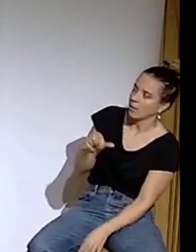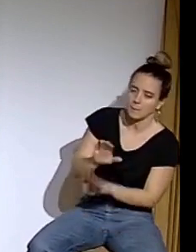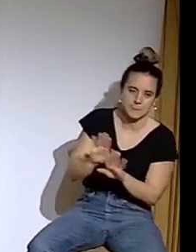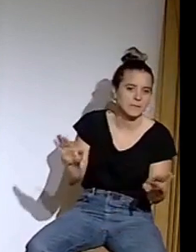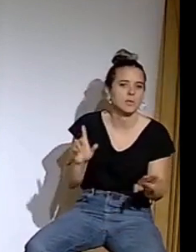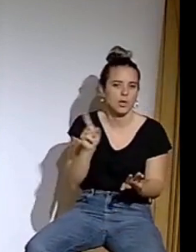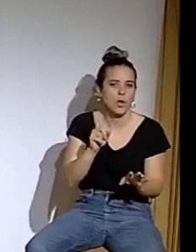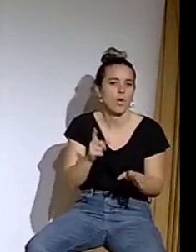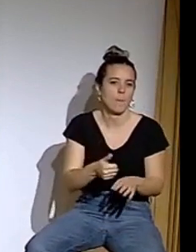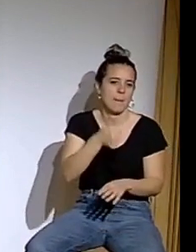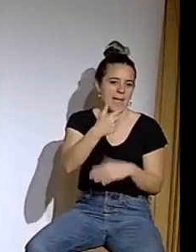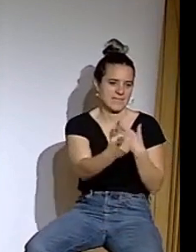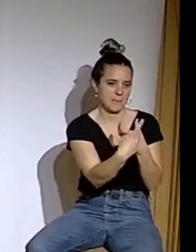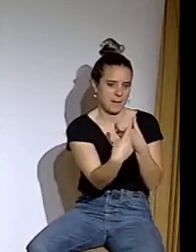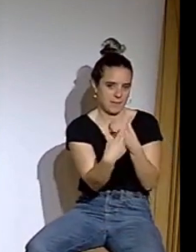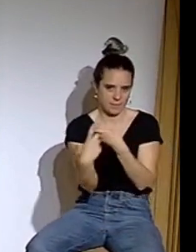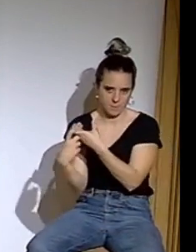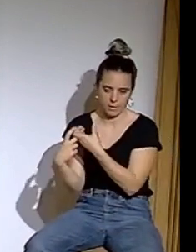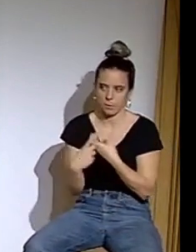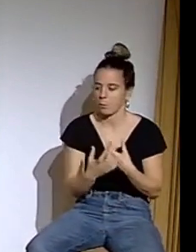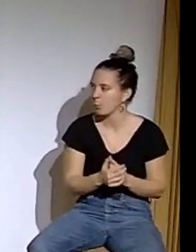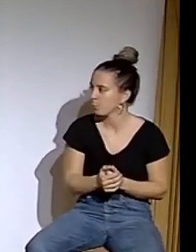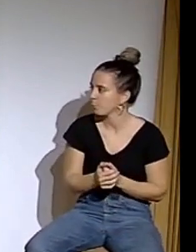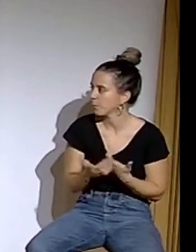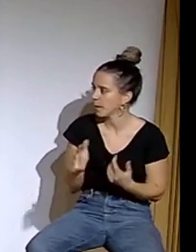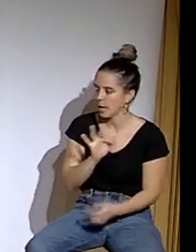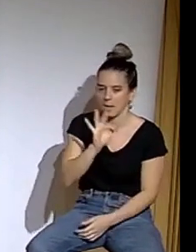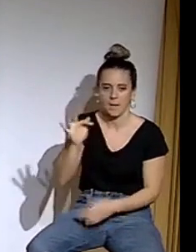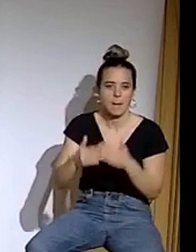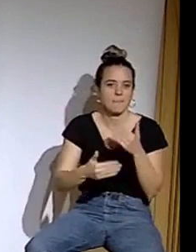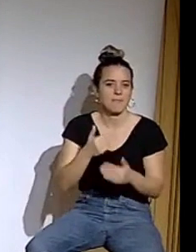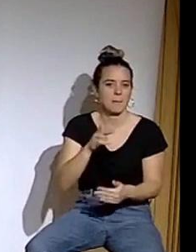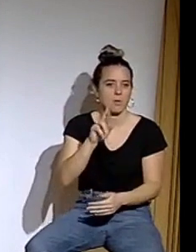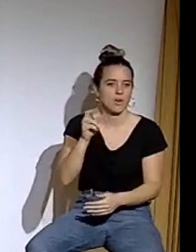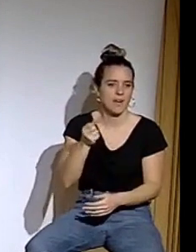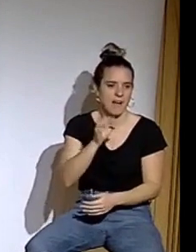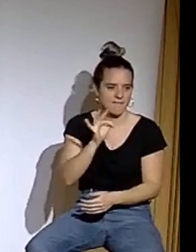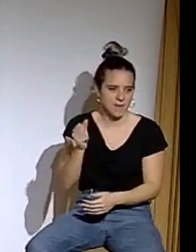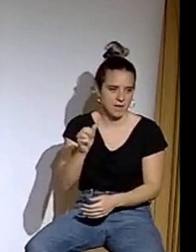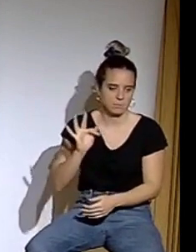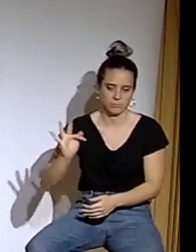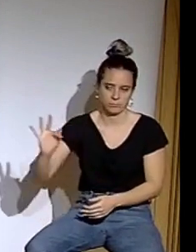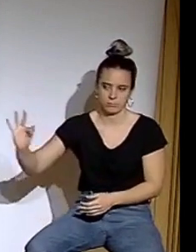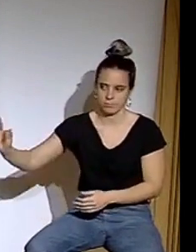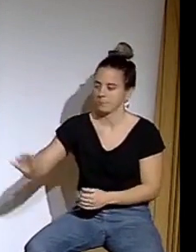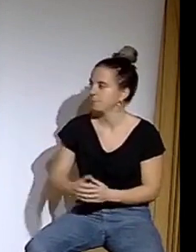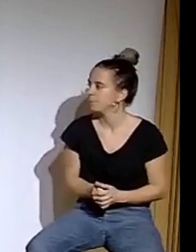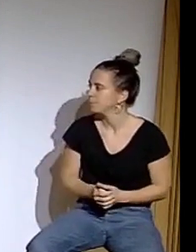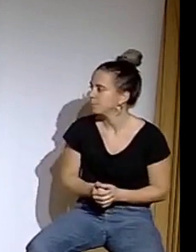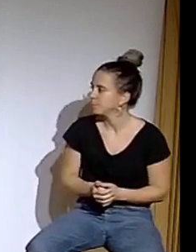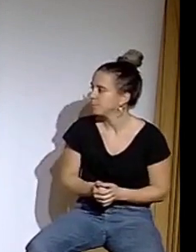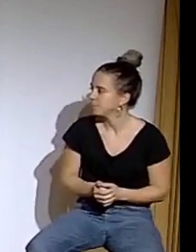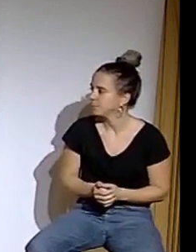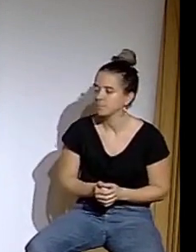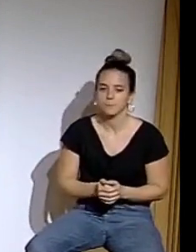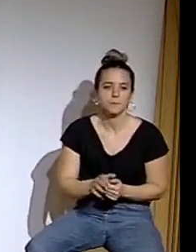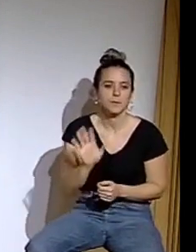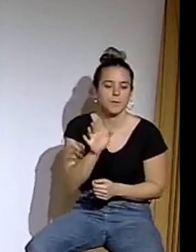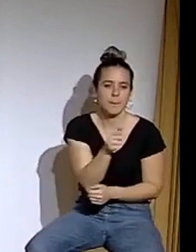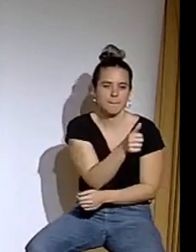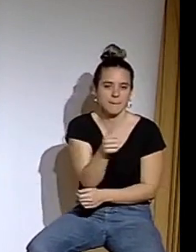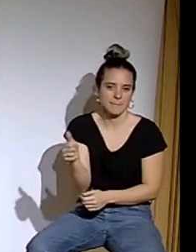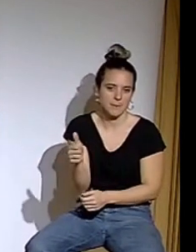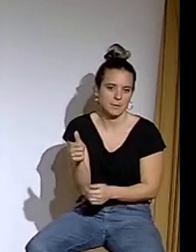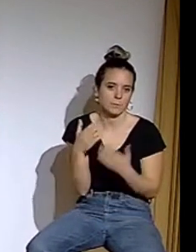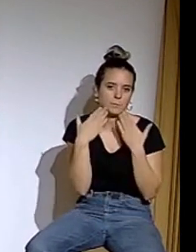también cómo hacerlo más participativo vale súper pues empezamos por Rafa si quieres y vamos así genial Hola bueno primero